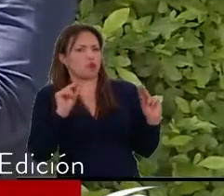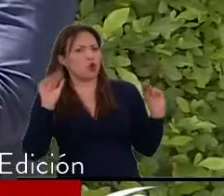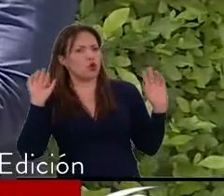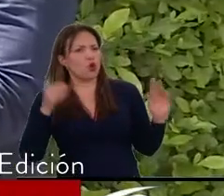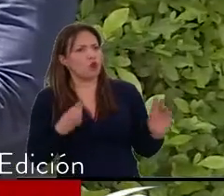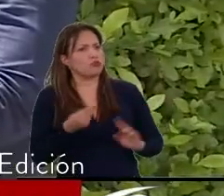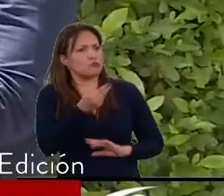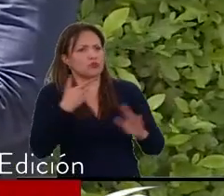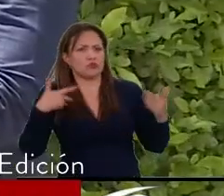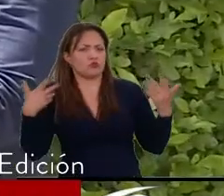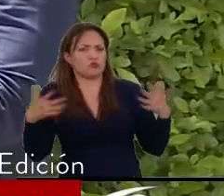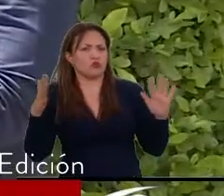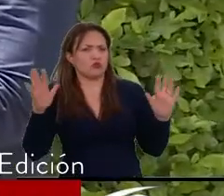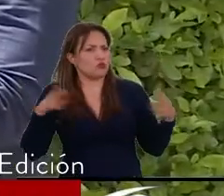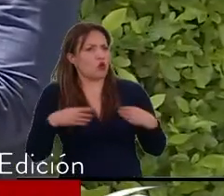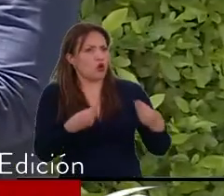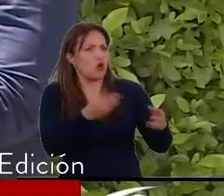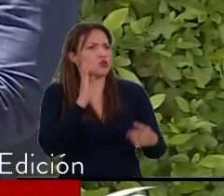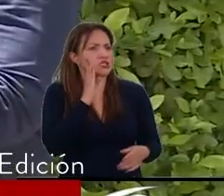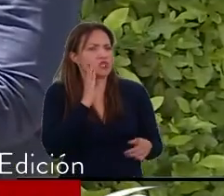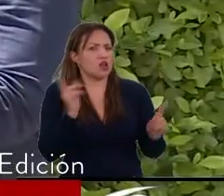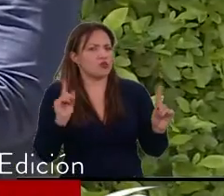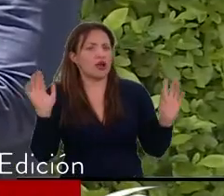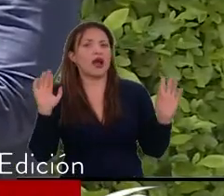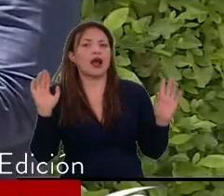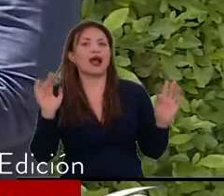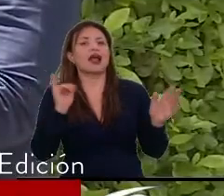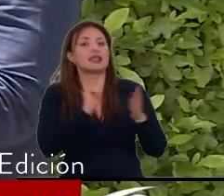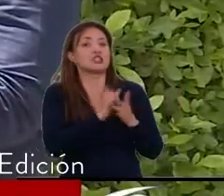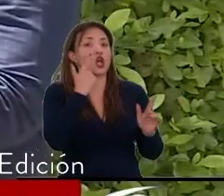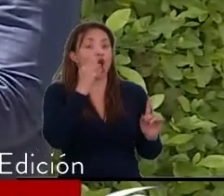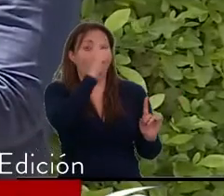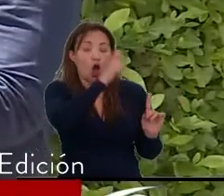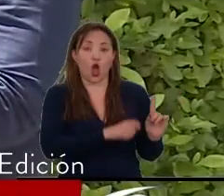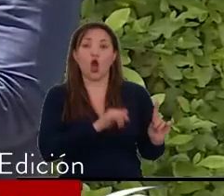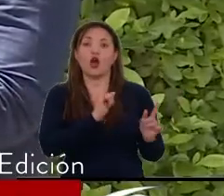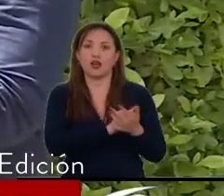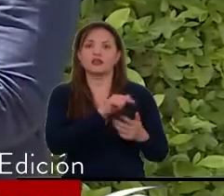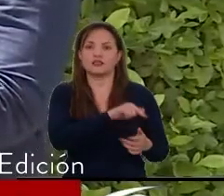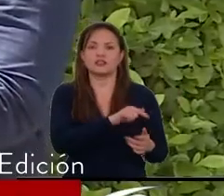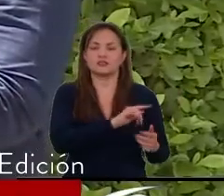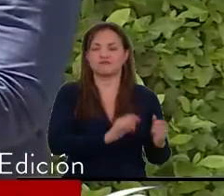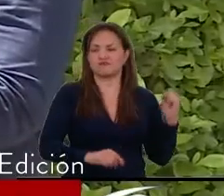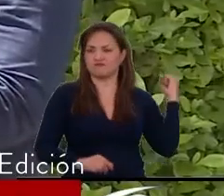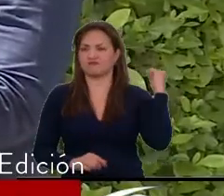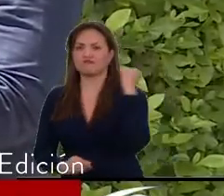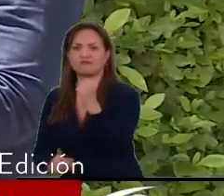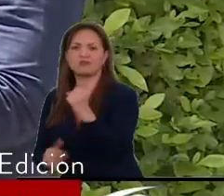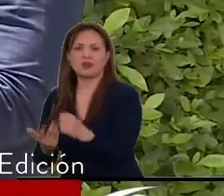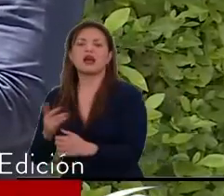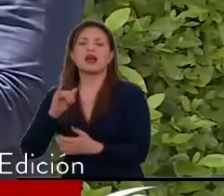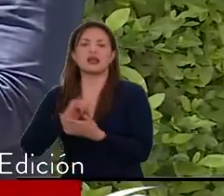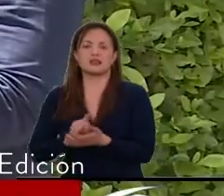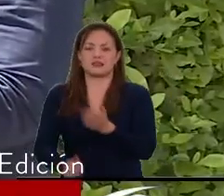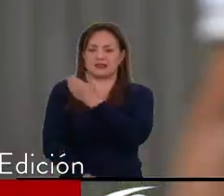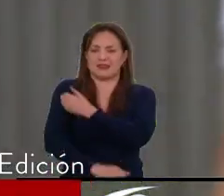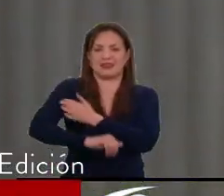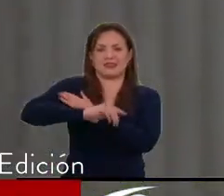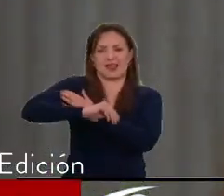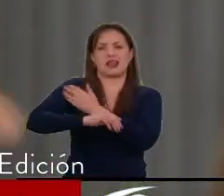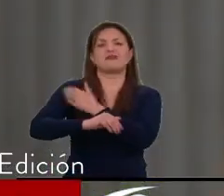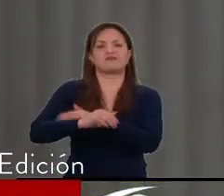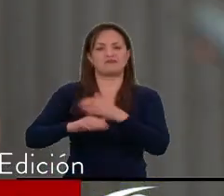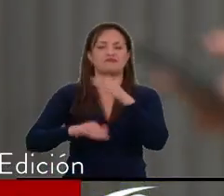le quería entregar el celular. Y entonces el sujeto la agredió en el brazo derecho y me la